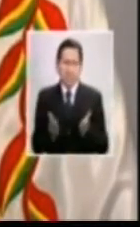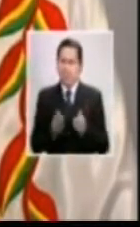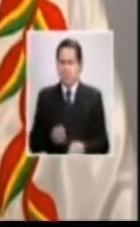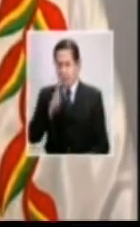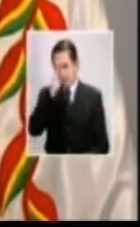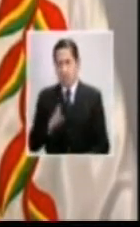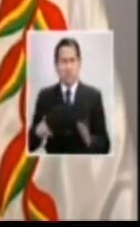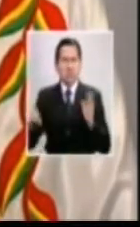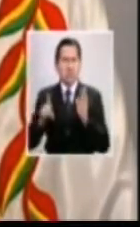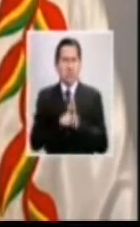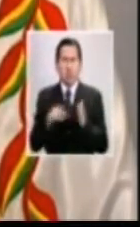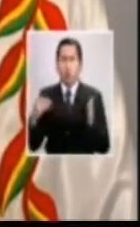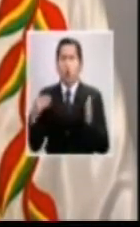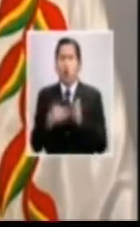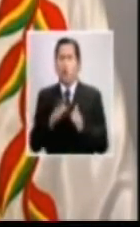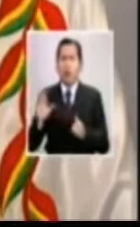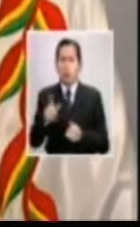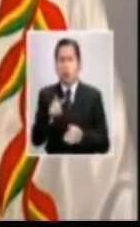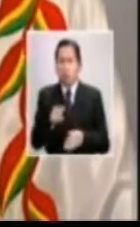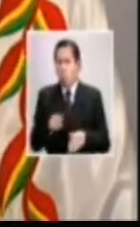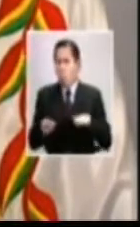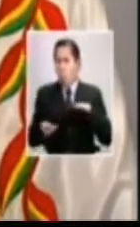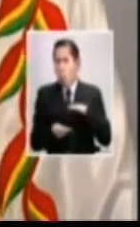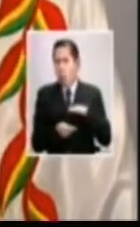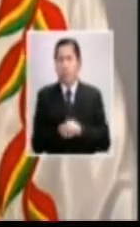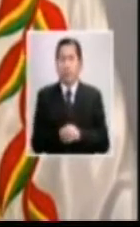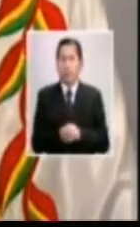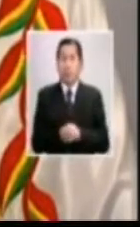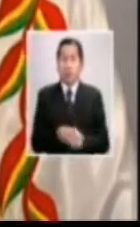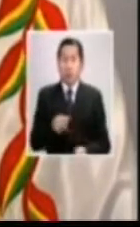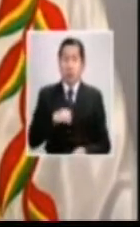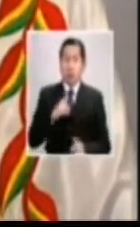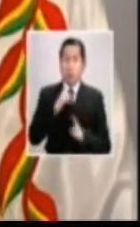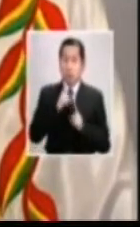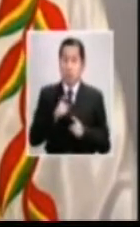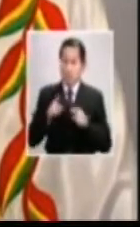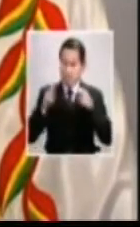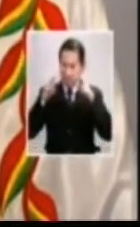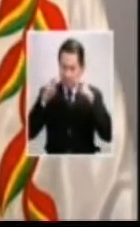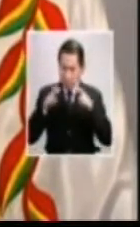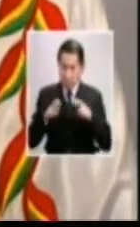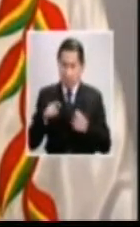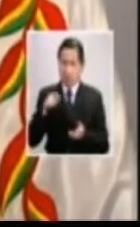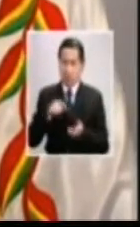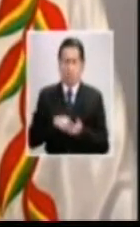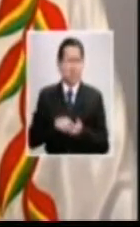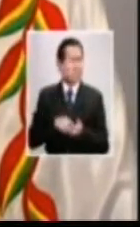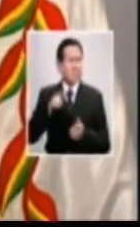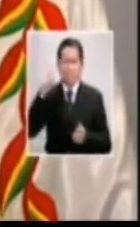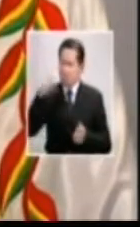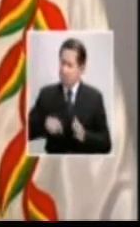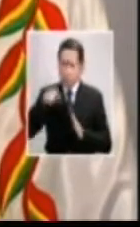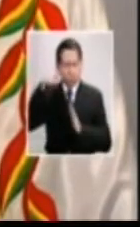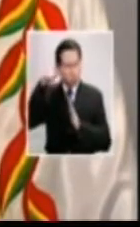importante? ¿Cómo se manejan? ¿Cuáles son los informes científicos, los informes académicos de las personas que investigan el